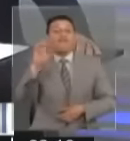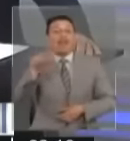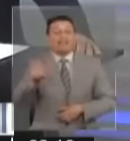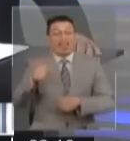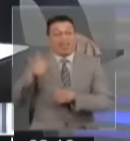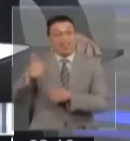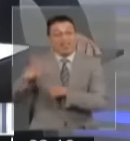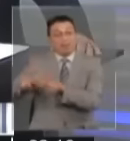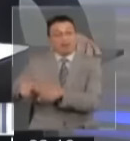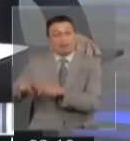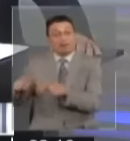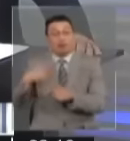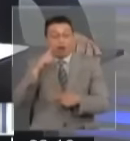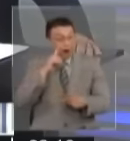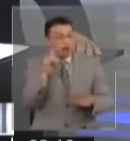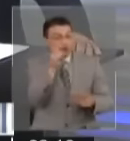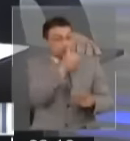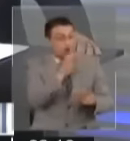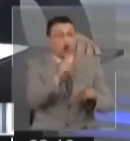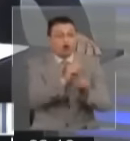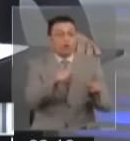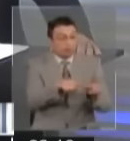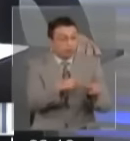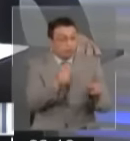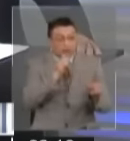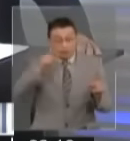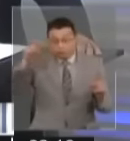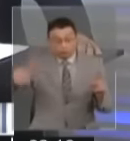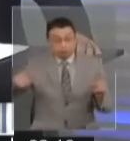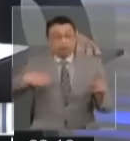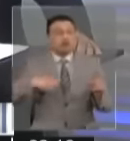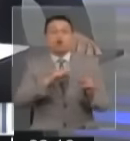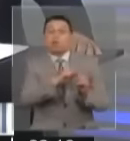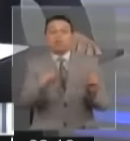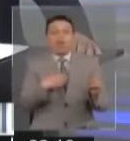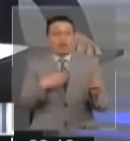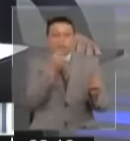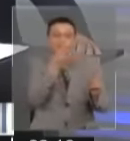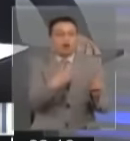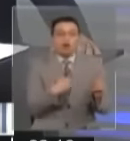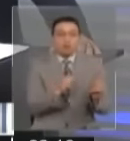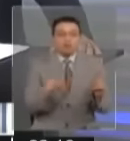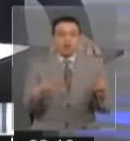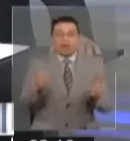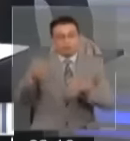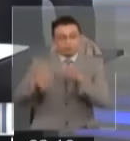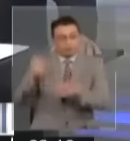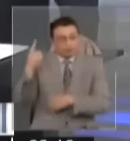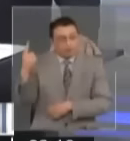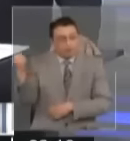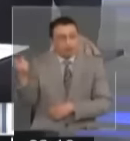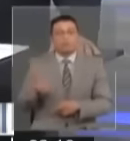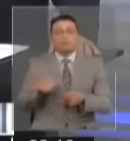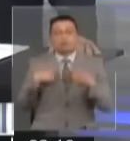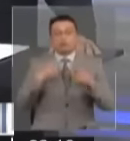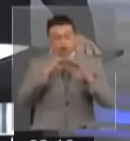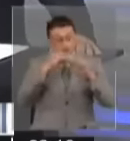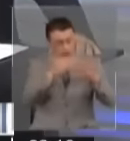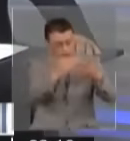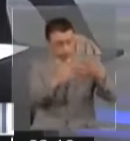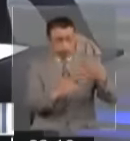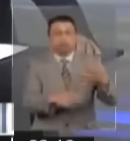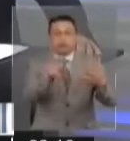hubo alguna irregularidad o no. Mientras eso no se falle, yo no me puedo pronunciar. Están todos los argumentos para alejar a lo menos al